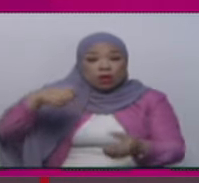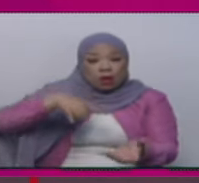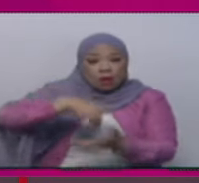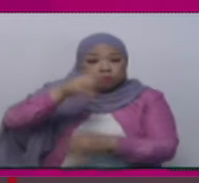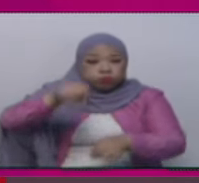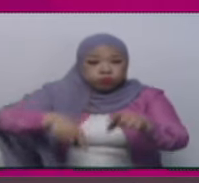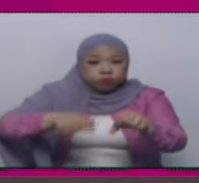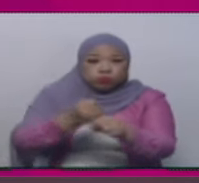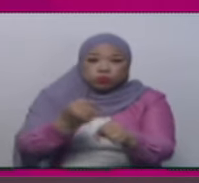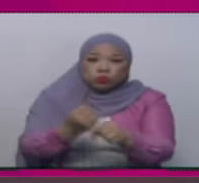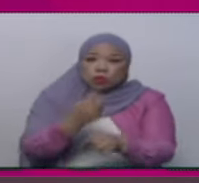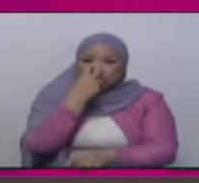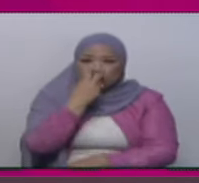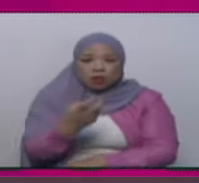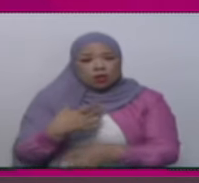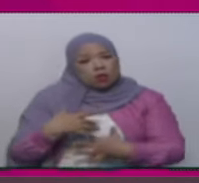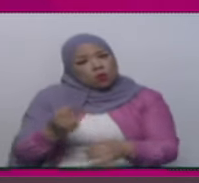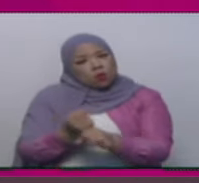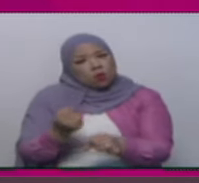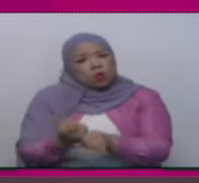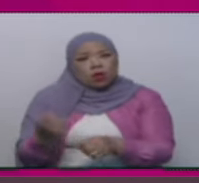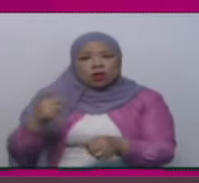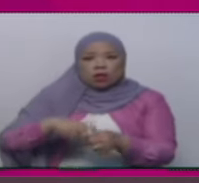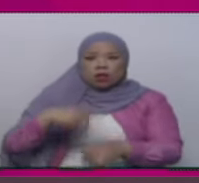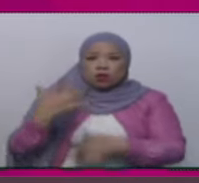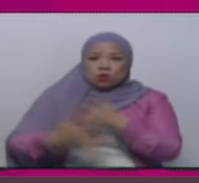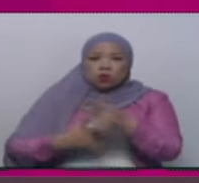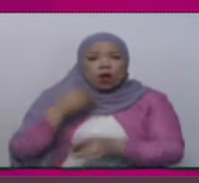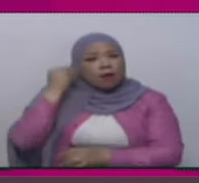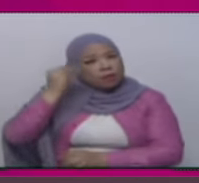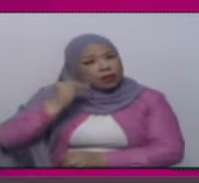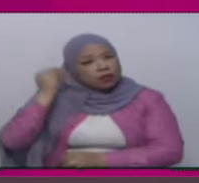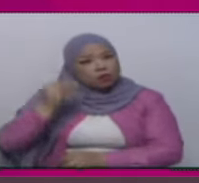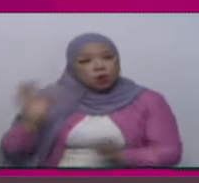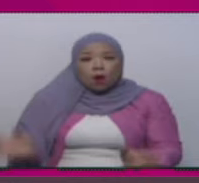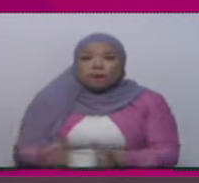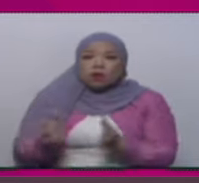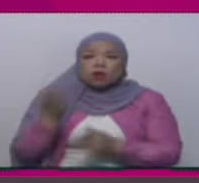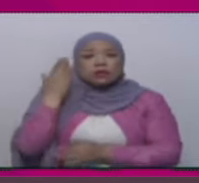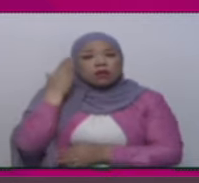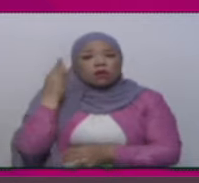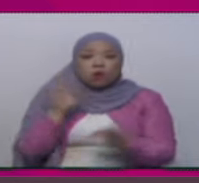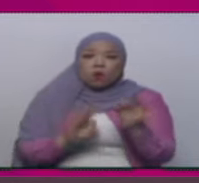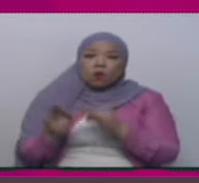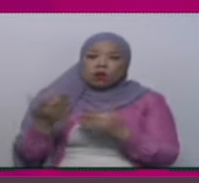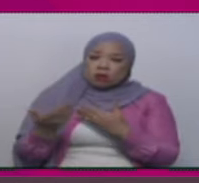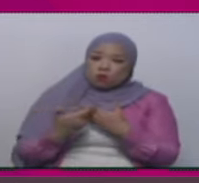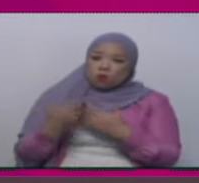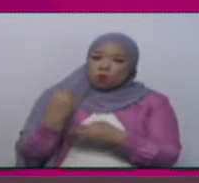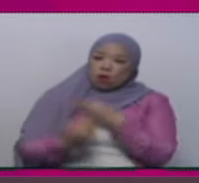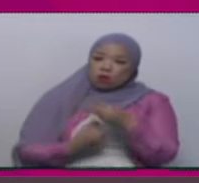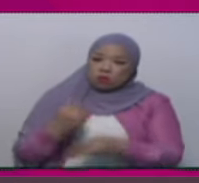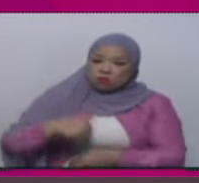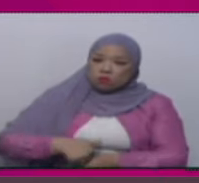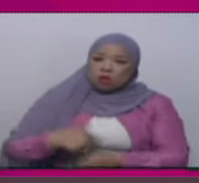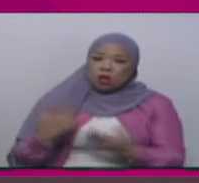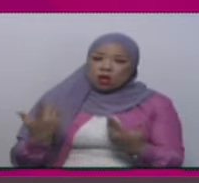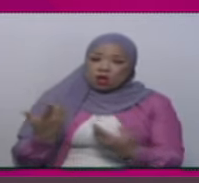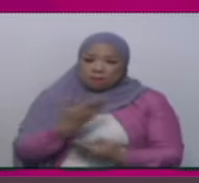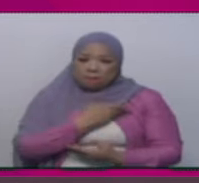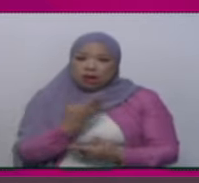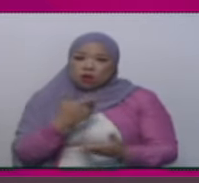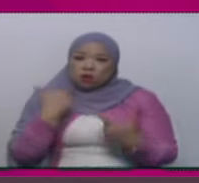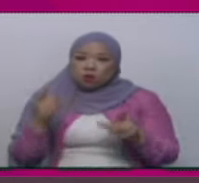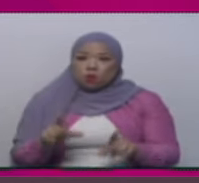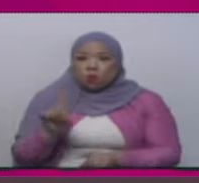que sería también interesante incluirlos en este análisis en pro de saber no solamente las atrocidades que están ocurriendo en este genocidio a un